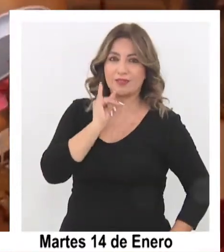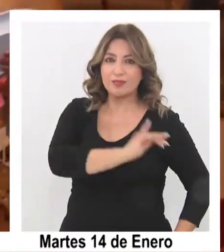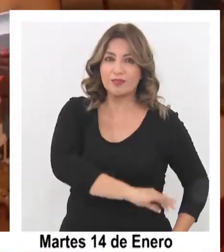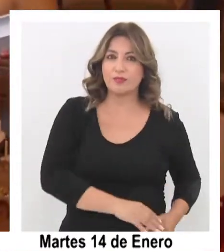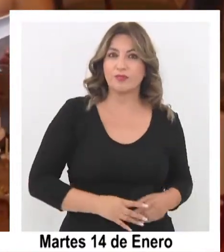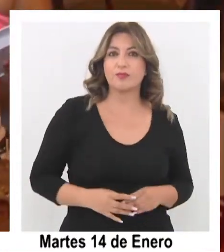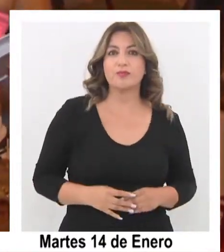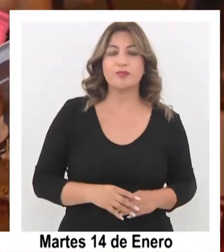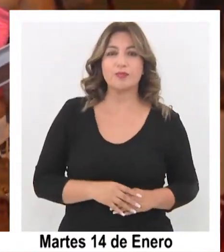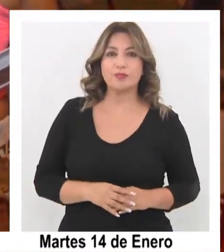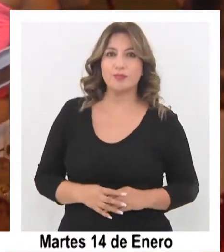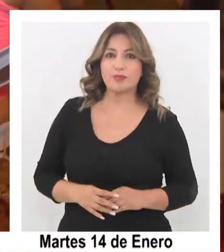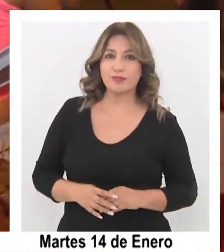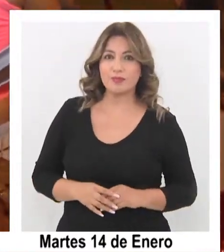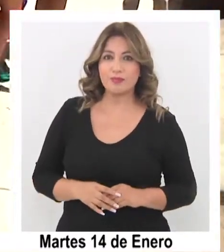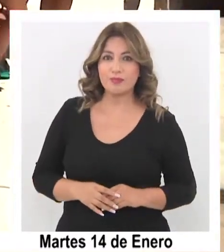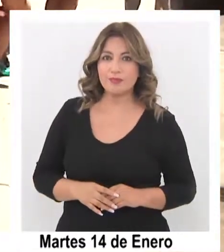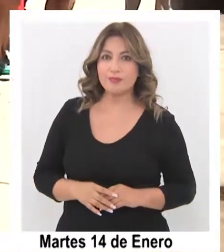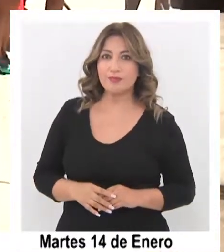en la región.